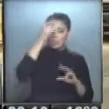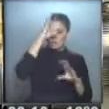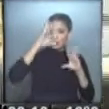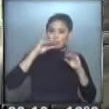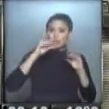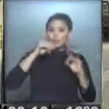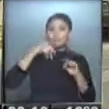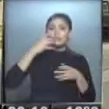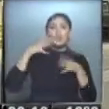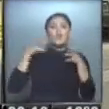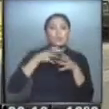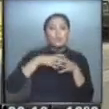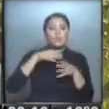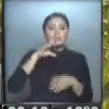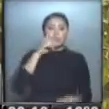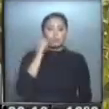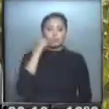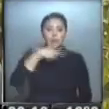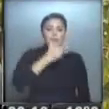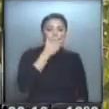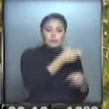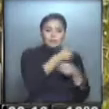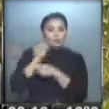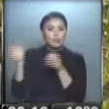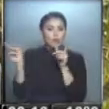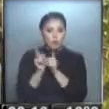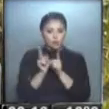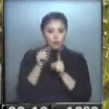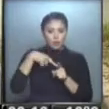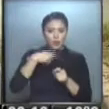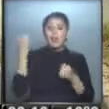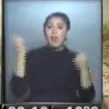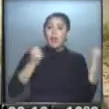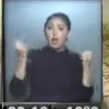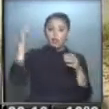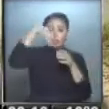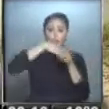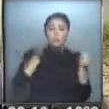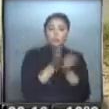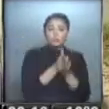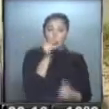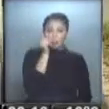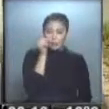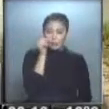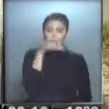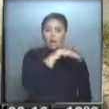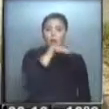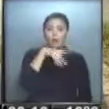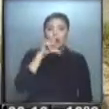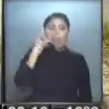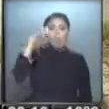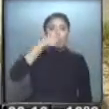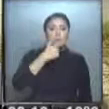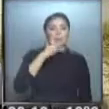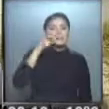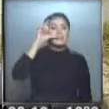futbolista de Huracán, Lucas Villarruel, sufrió un secuestro exprés cuando se desplazaba en su vehículo con su padre en la zona de Lomas del